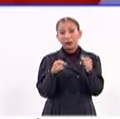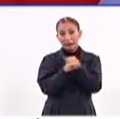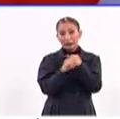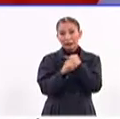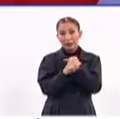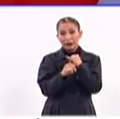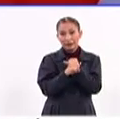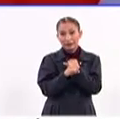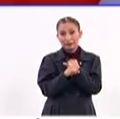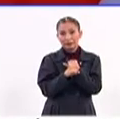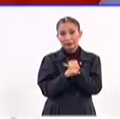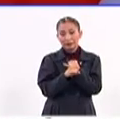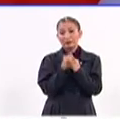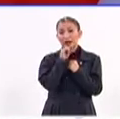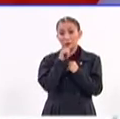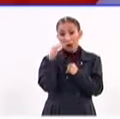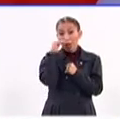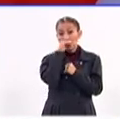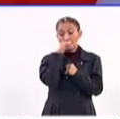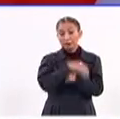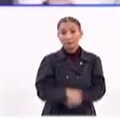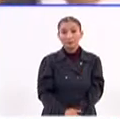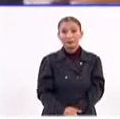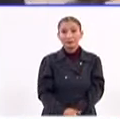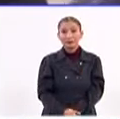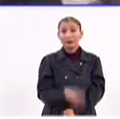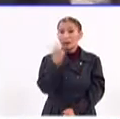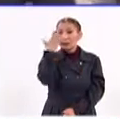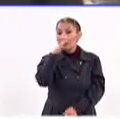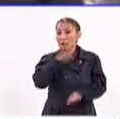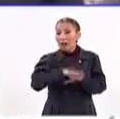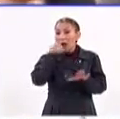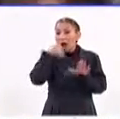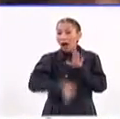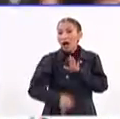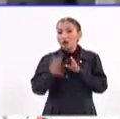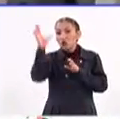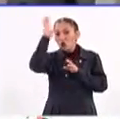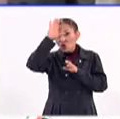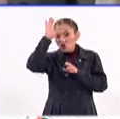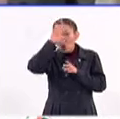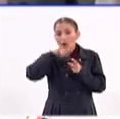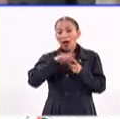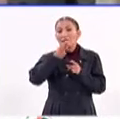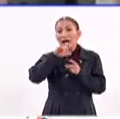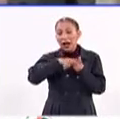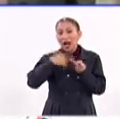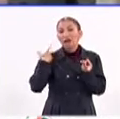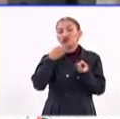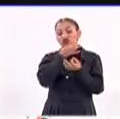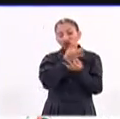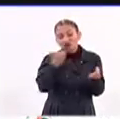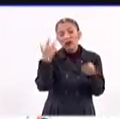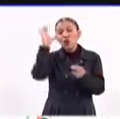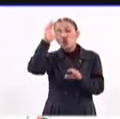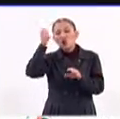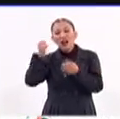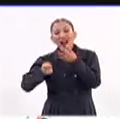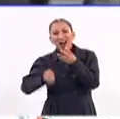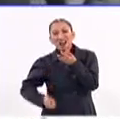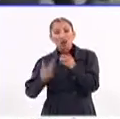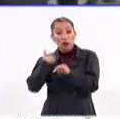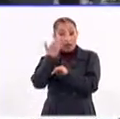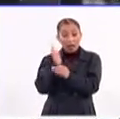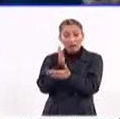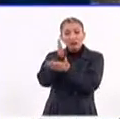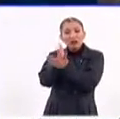online, además de manera gratuita. Para saber más sobre eventos culturales, becas, boletines, datos culturales o